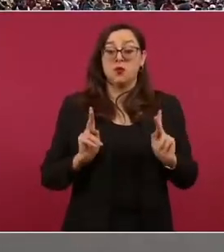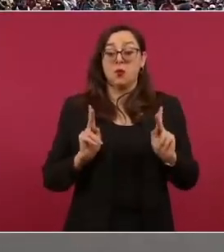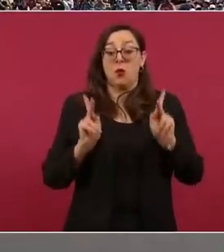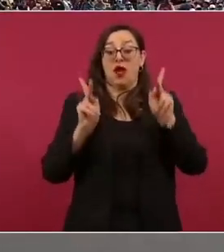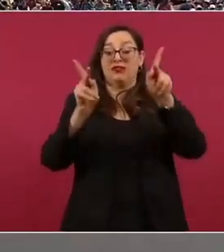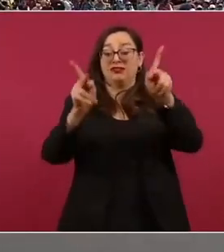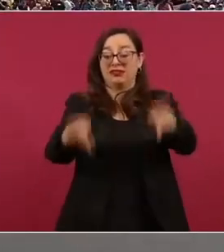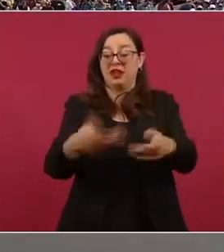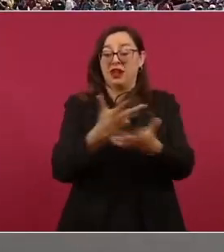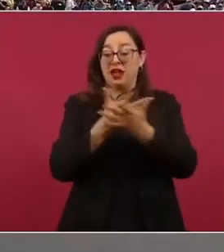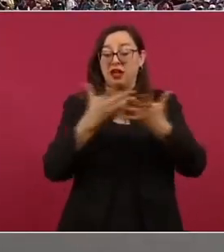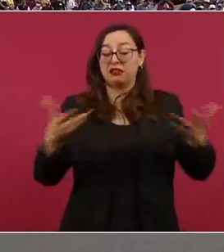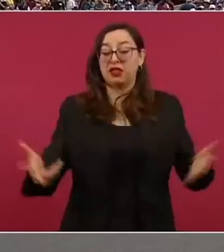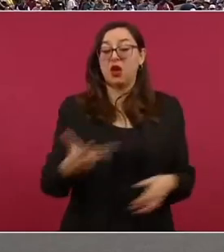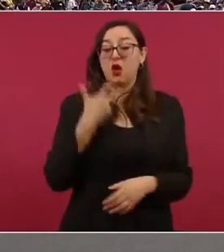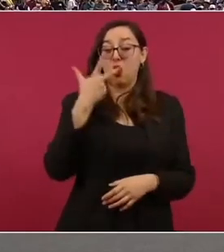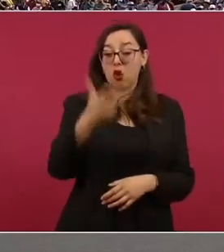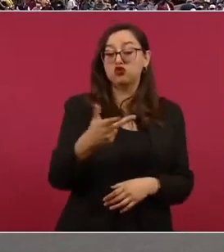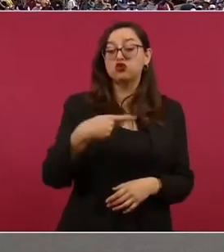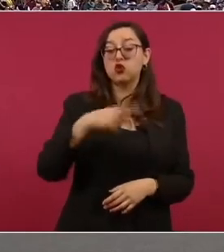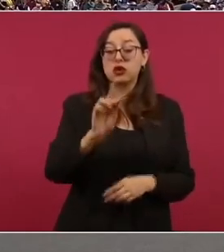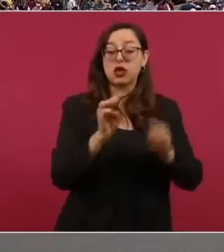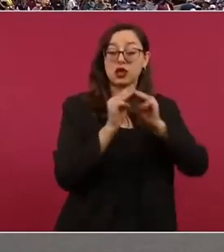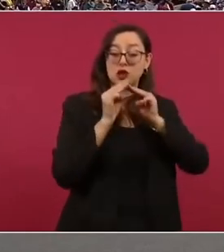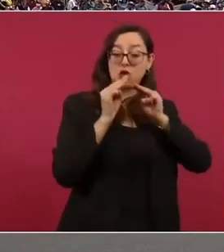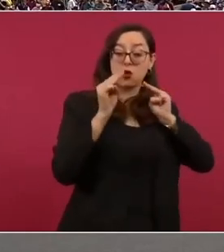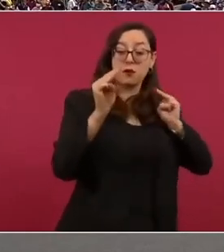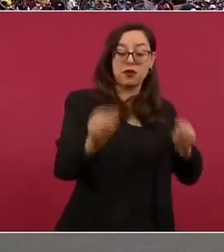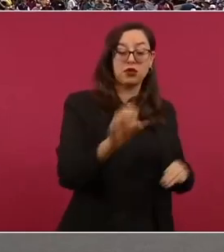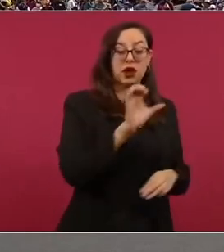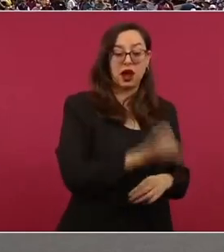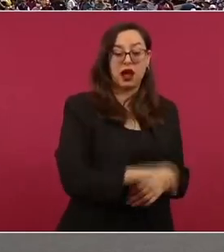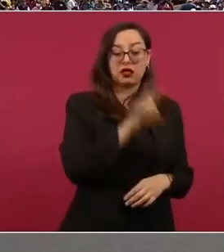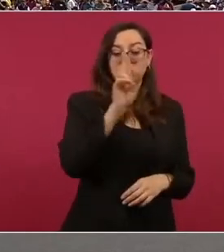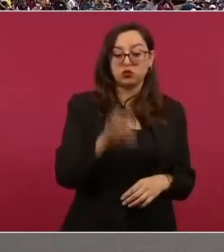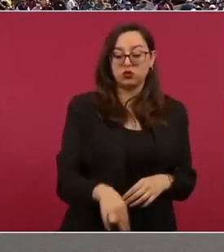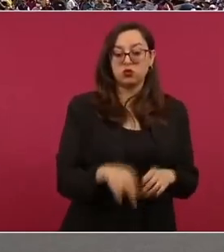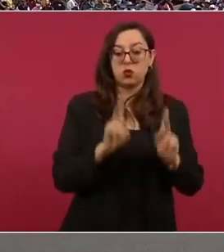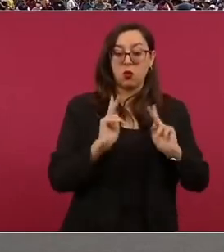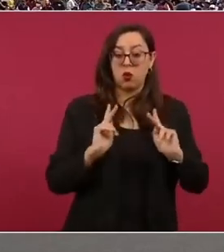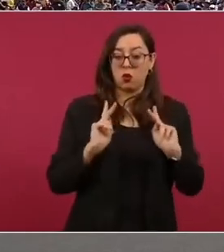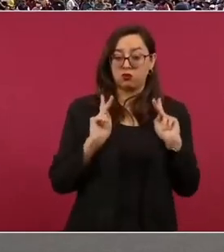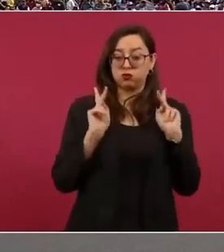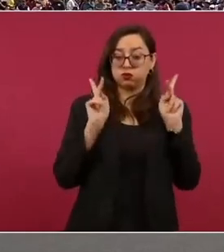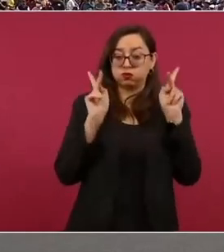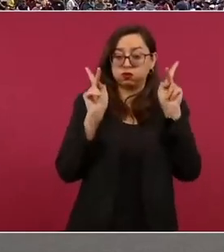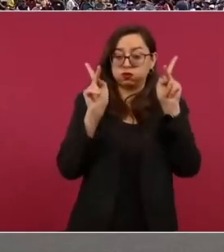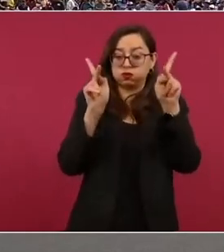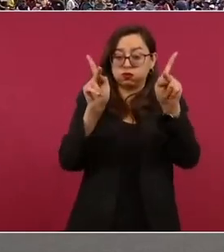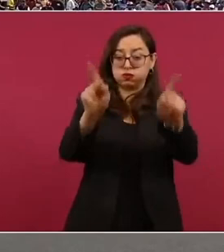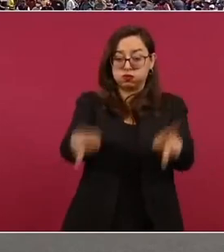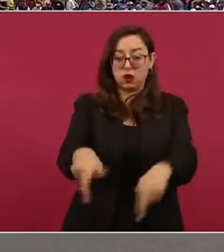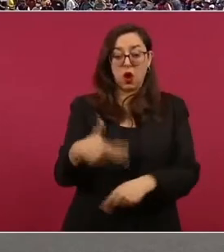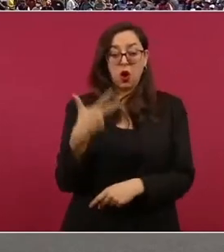de Nichupté en Cancún, Quintana Roo, 8 kilómetros,